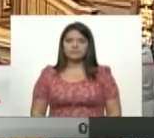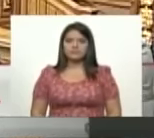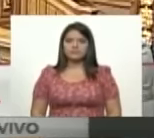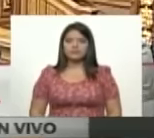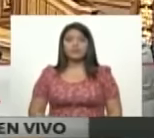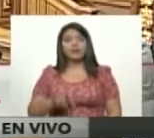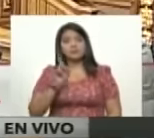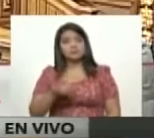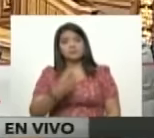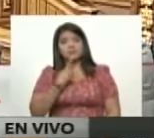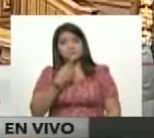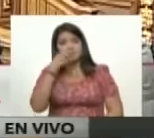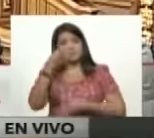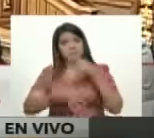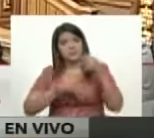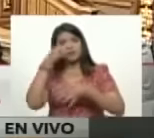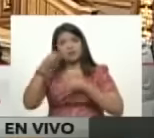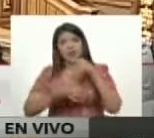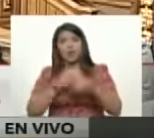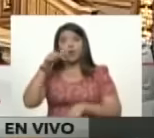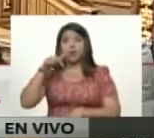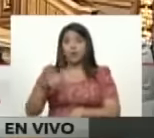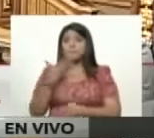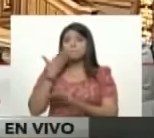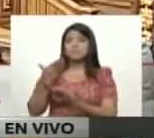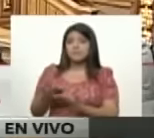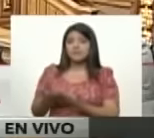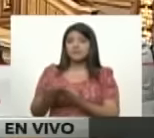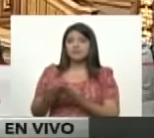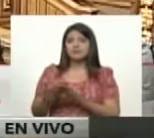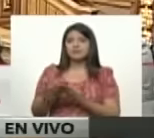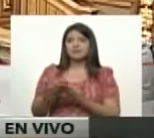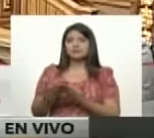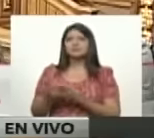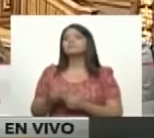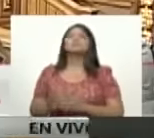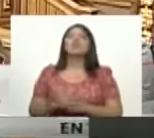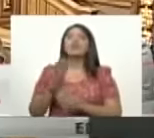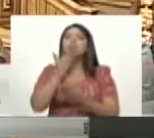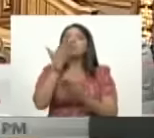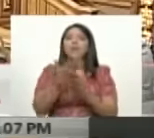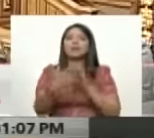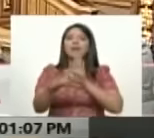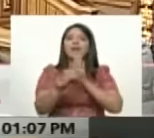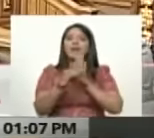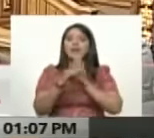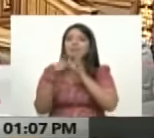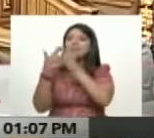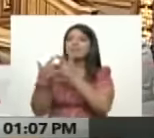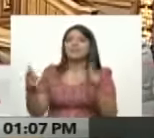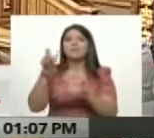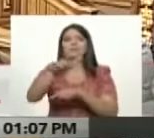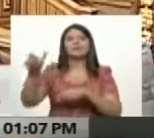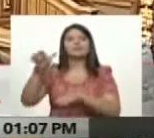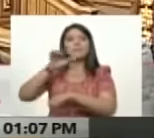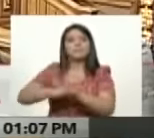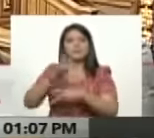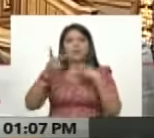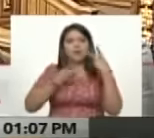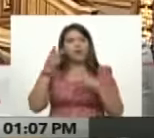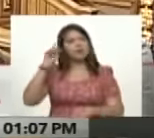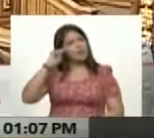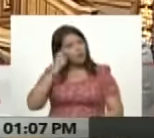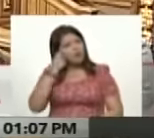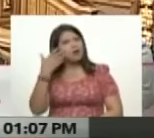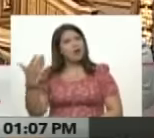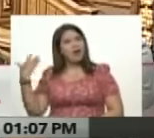Incluso han señalado que quienes hoy vienen a solicitar la impunidad a través de la propuesta de amnistía, que es una propuesta, recordemos,